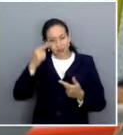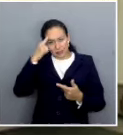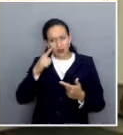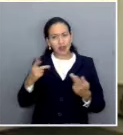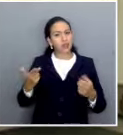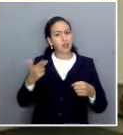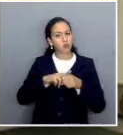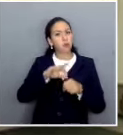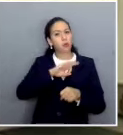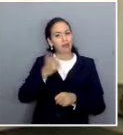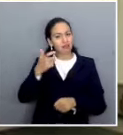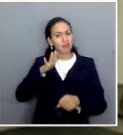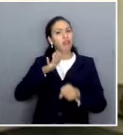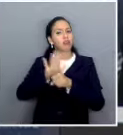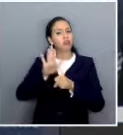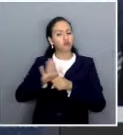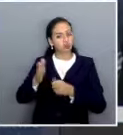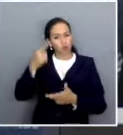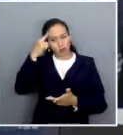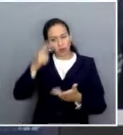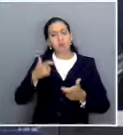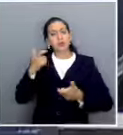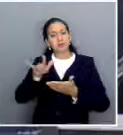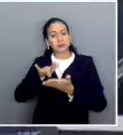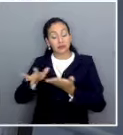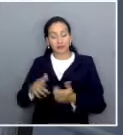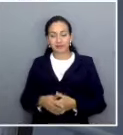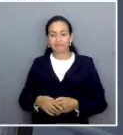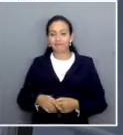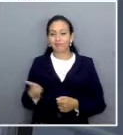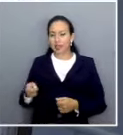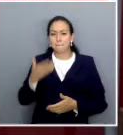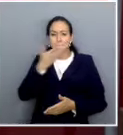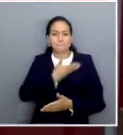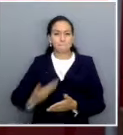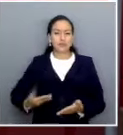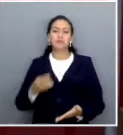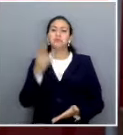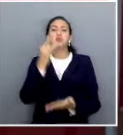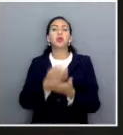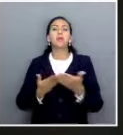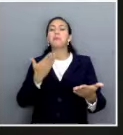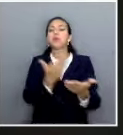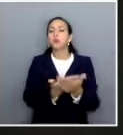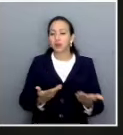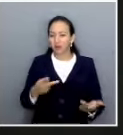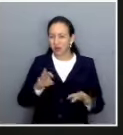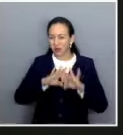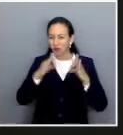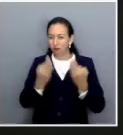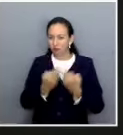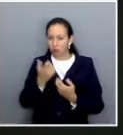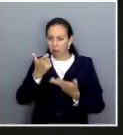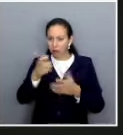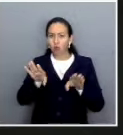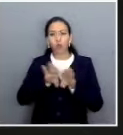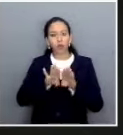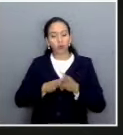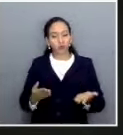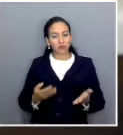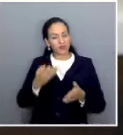que la propuesta no se enfoca en crear un sistema universal ni explica la forma en la que se financiará la propuesta, sobre todo tomando en